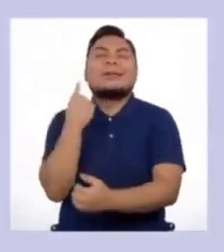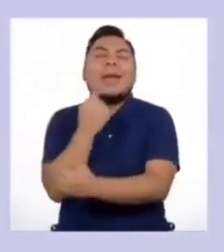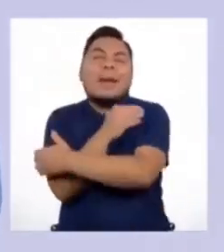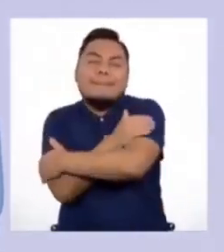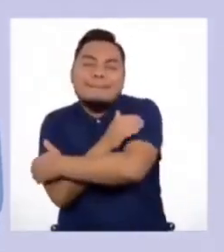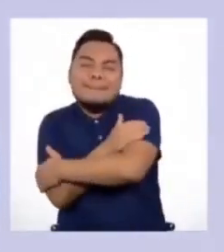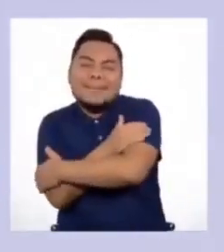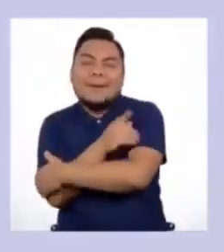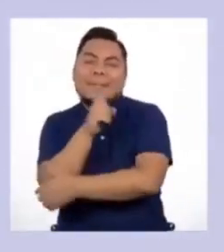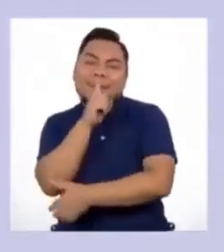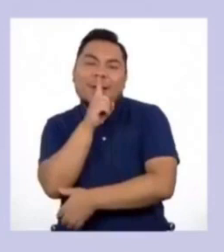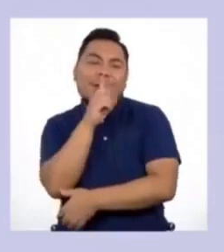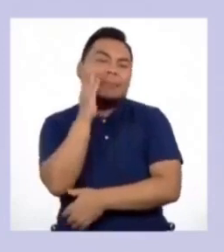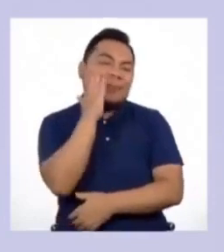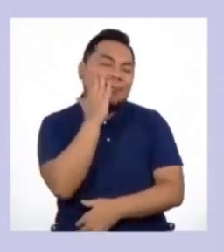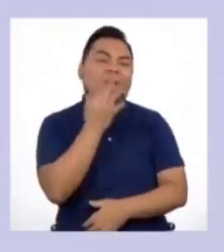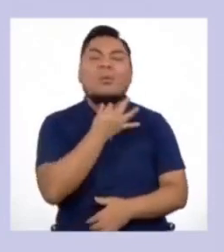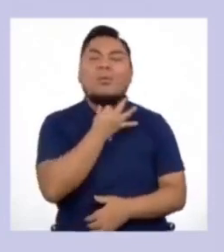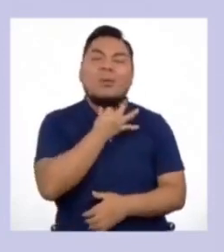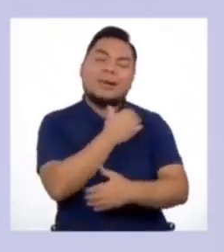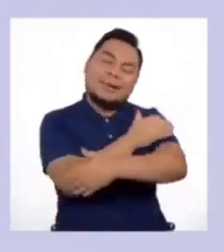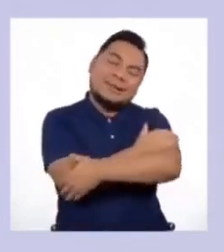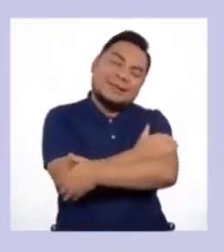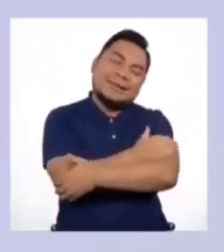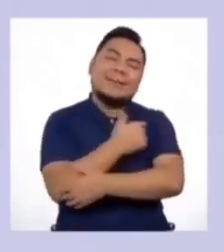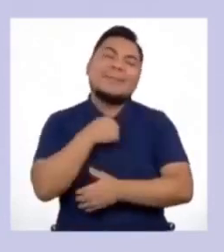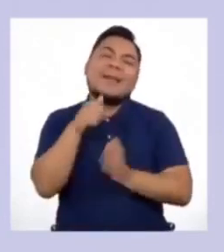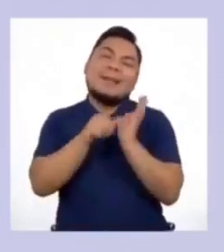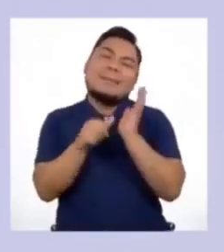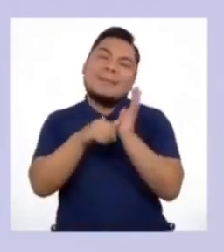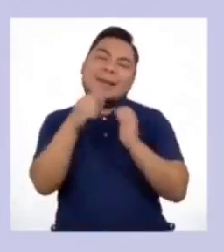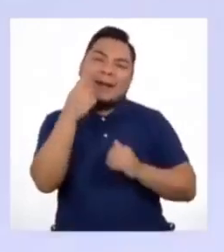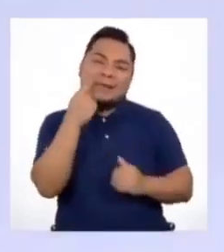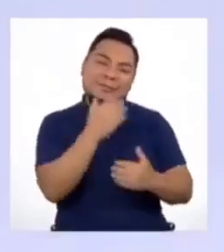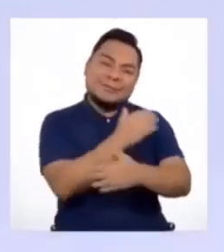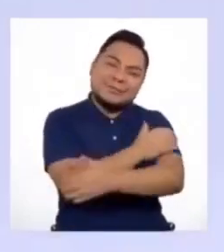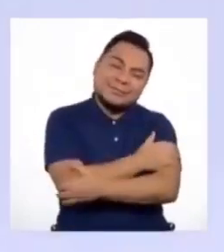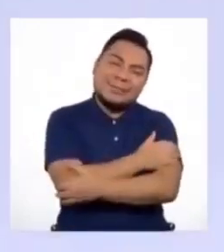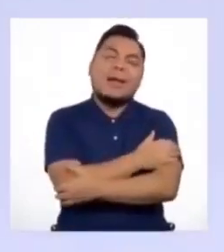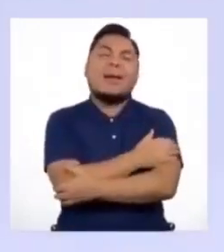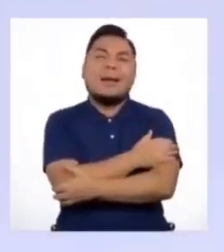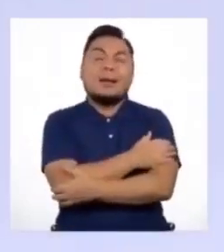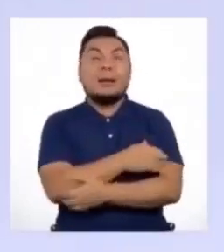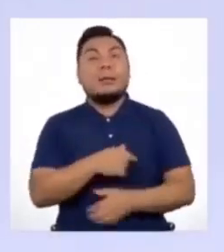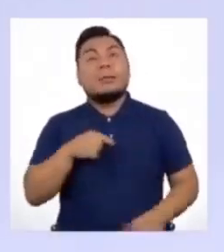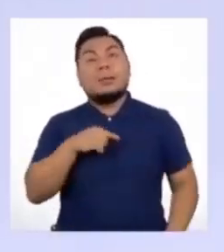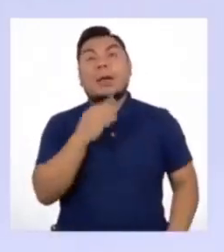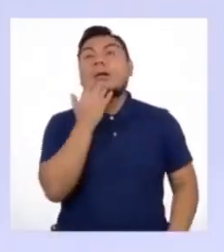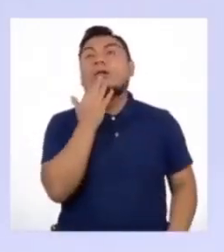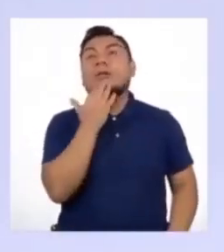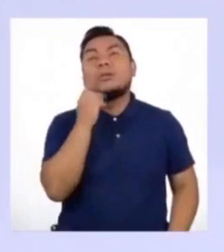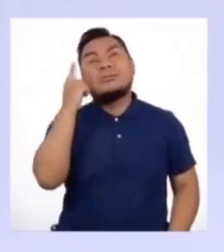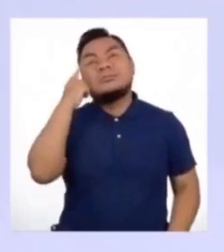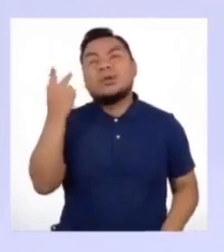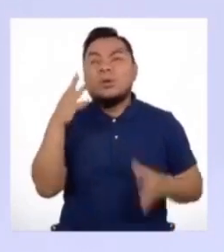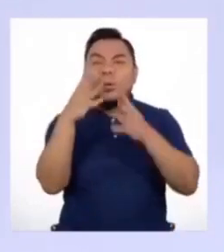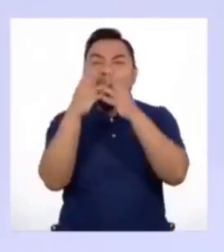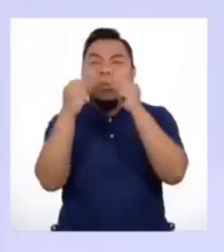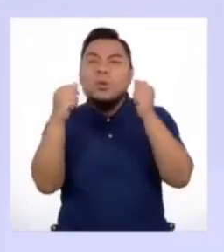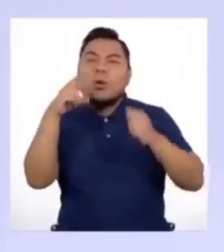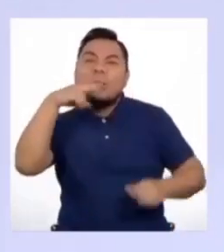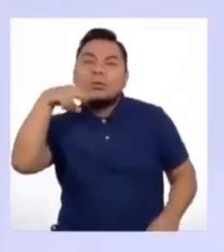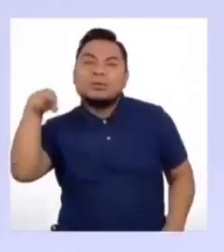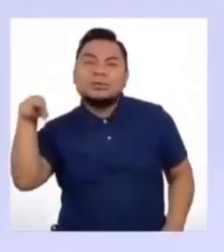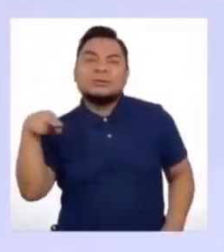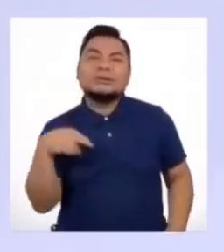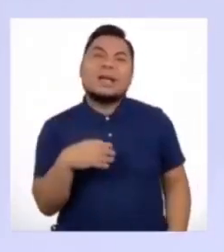mi papá, el de mi abuela, el de mi hermano. Pienso en colores un poco pasteles, como los